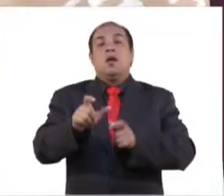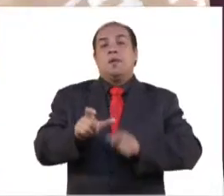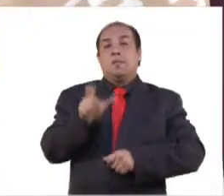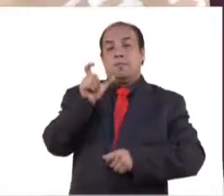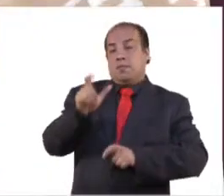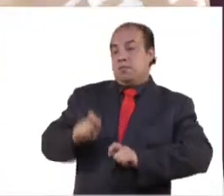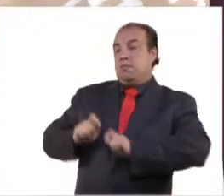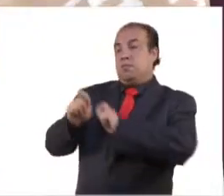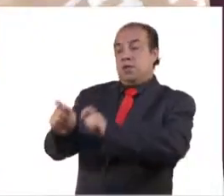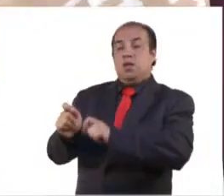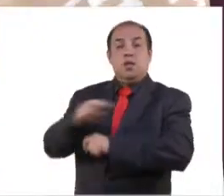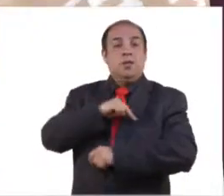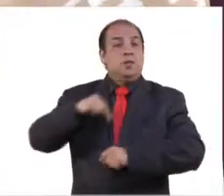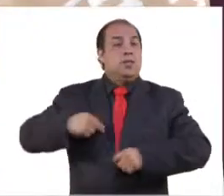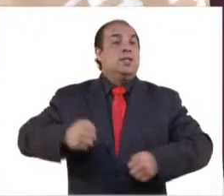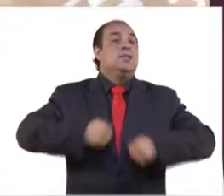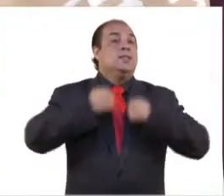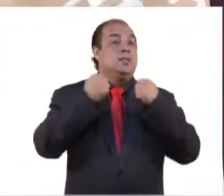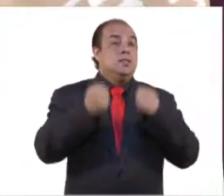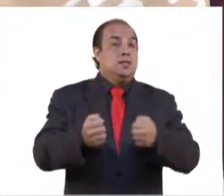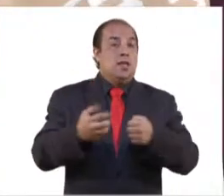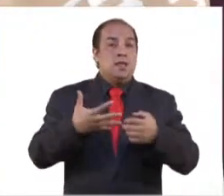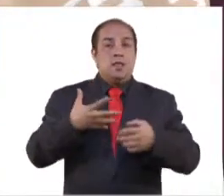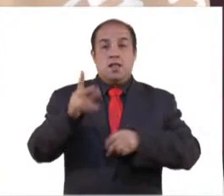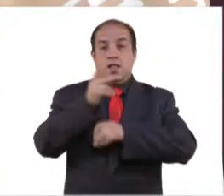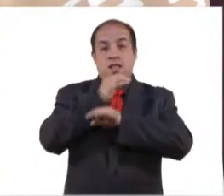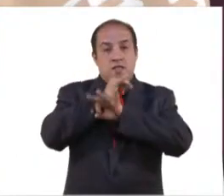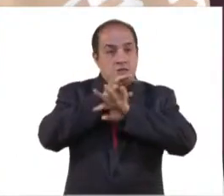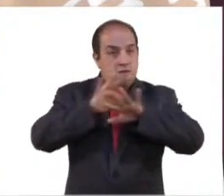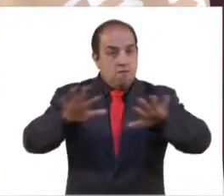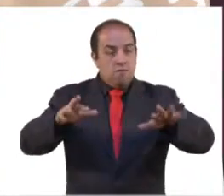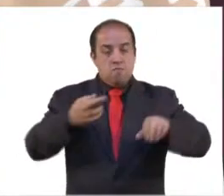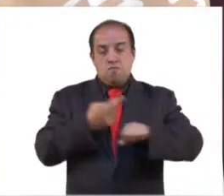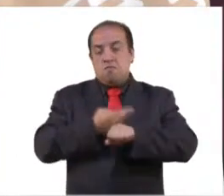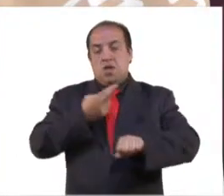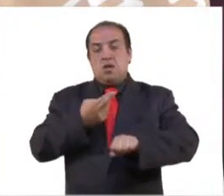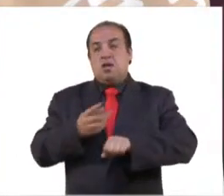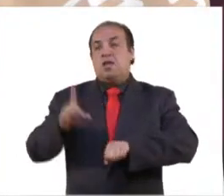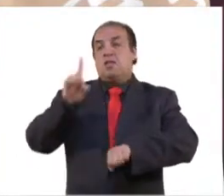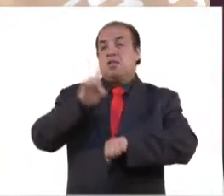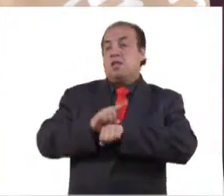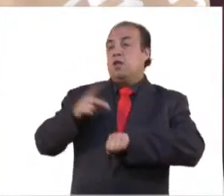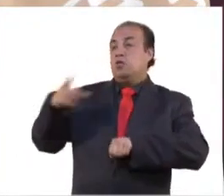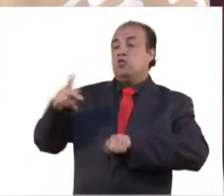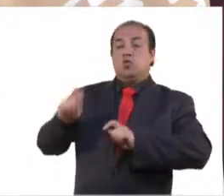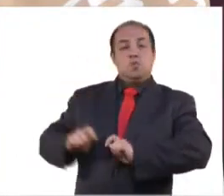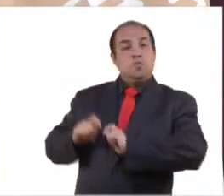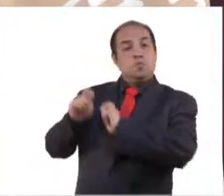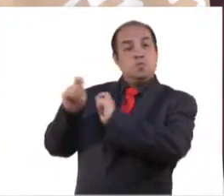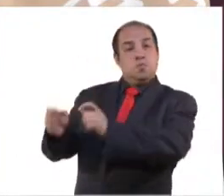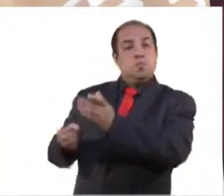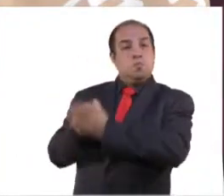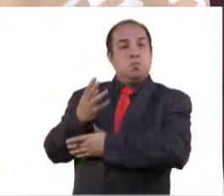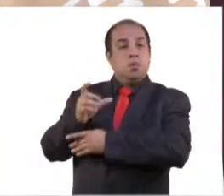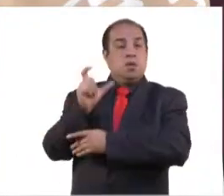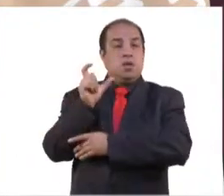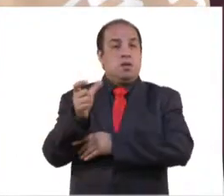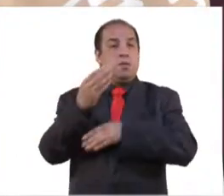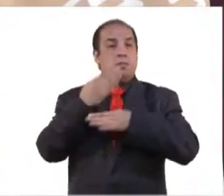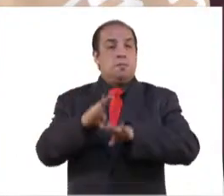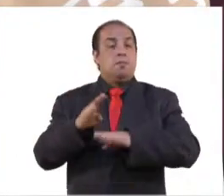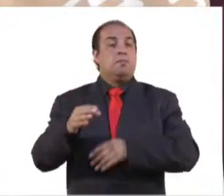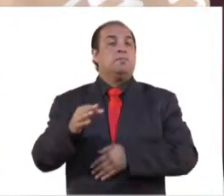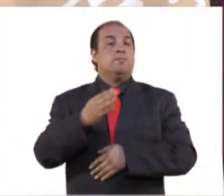que nosotros garanticemos que esté la máxima publicidad del día que deben recibir su nueva tarjeta del Banco